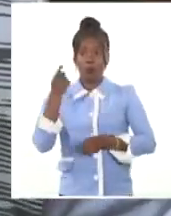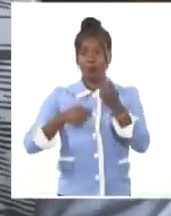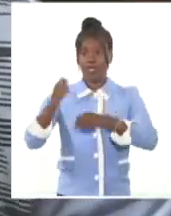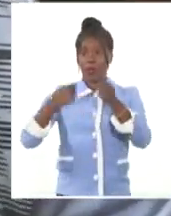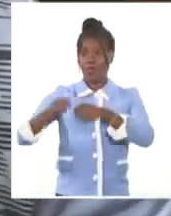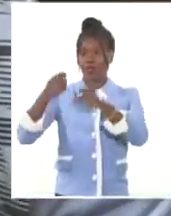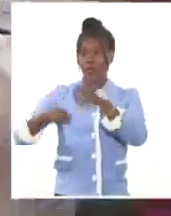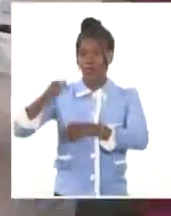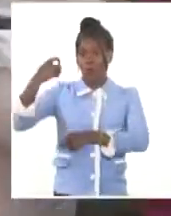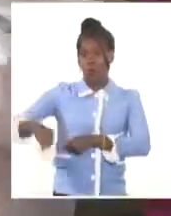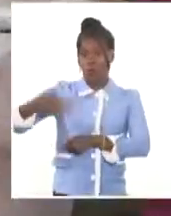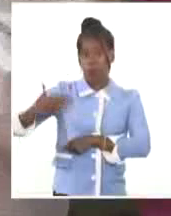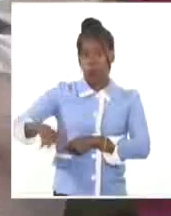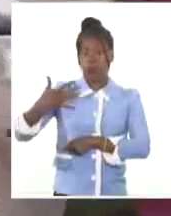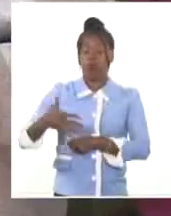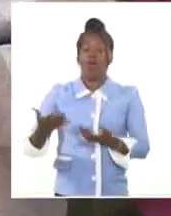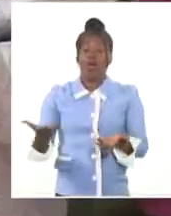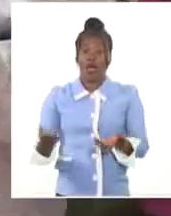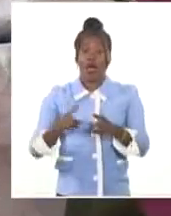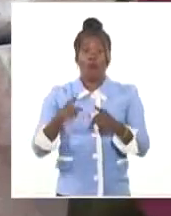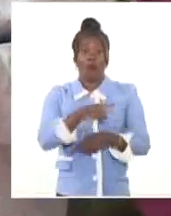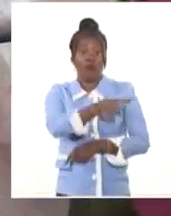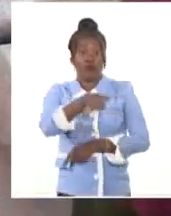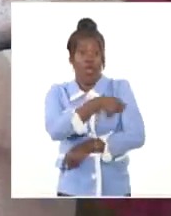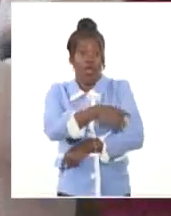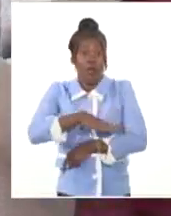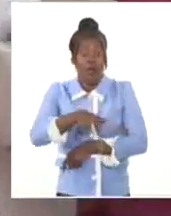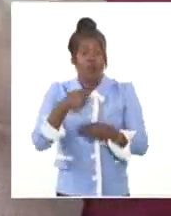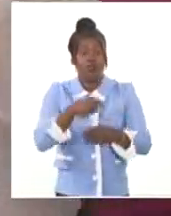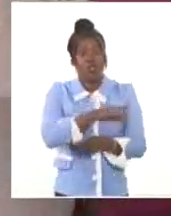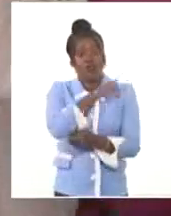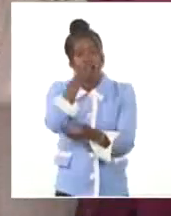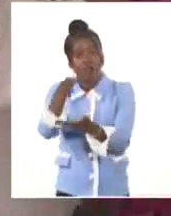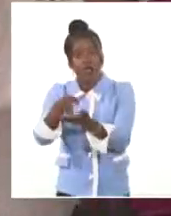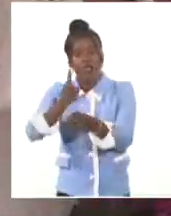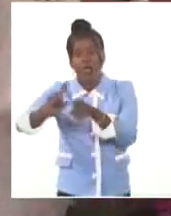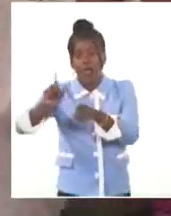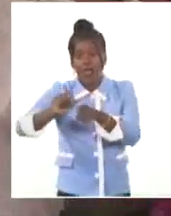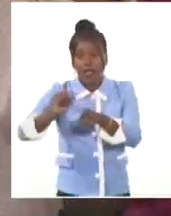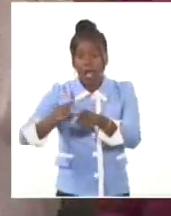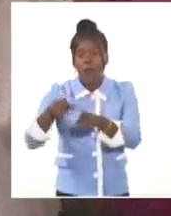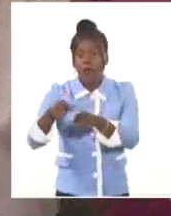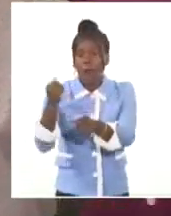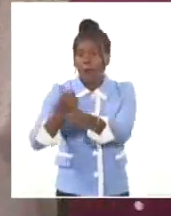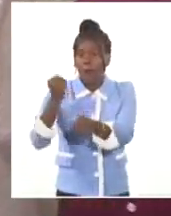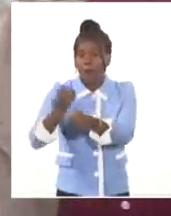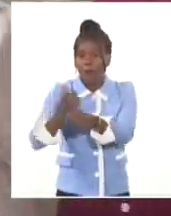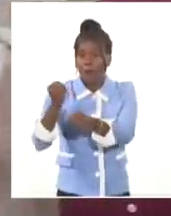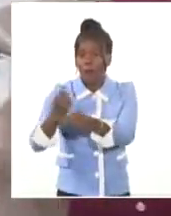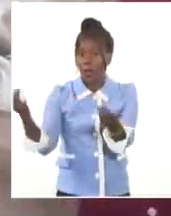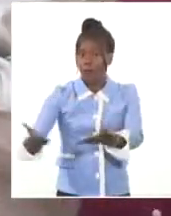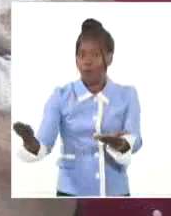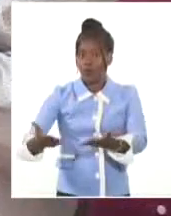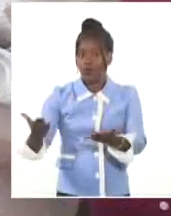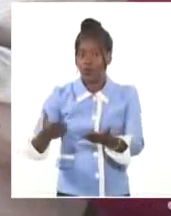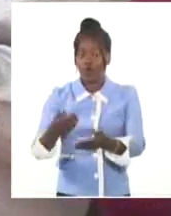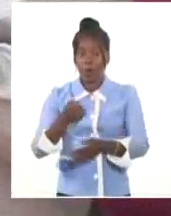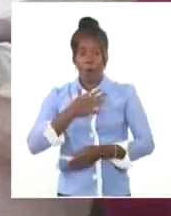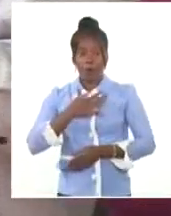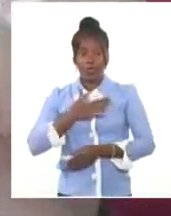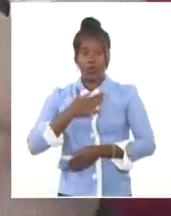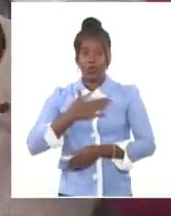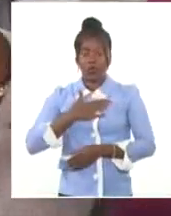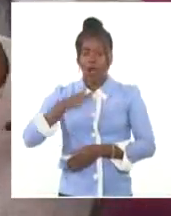tomando medidas para bajar los precios. Lo único que baja los precios es que haya más producción. El tomate estaba a 200